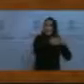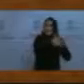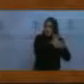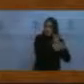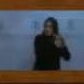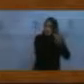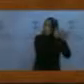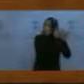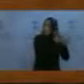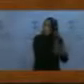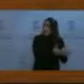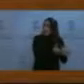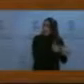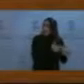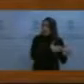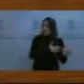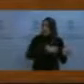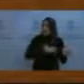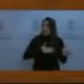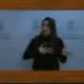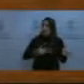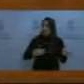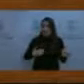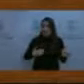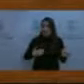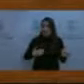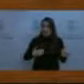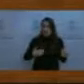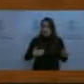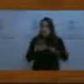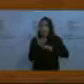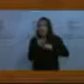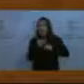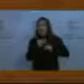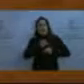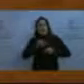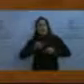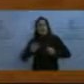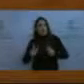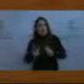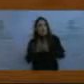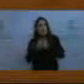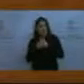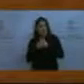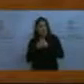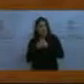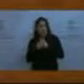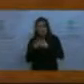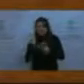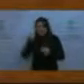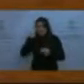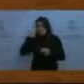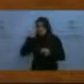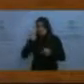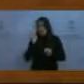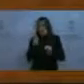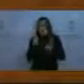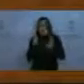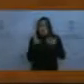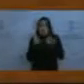usted sistemáticamente librar a la parte privada de la sociedad, que se ha beneficiado durante muchos años de la gestión de la